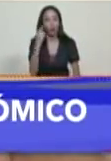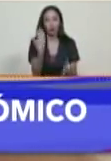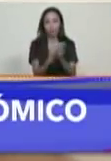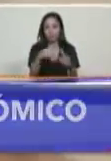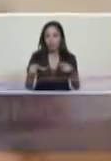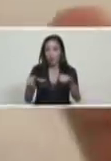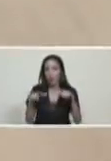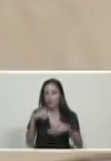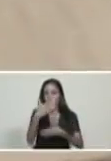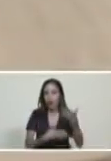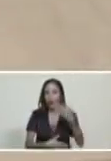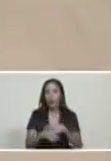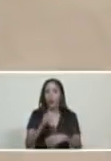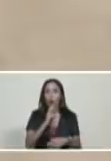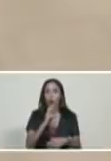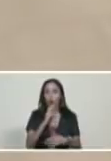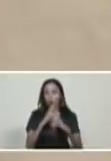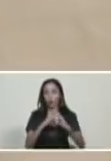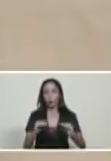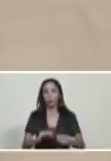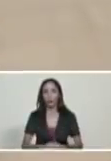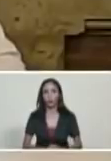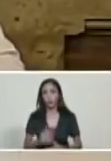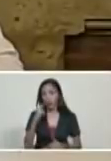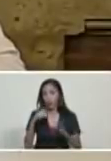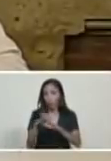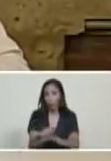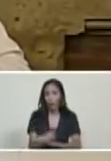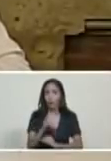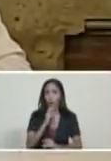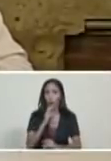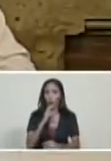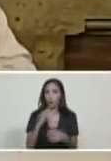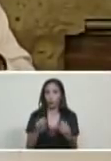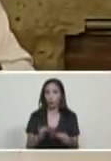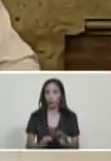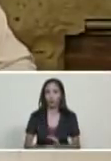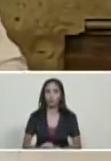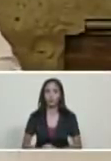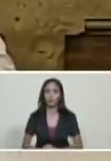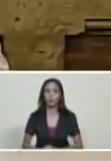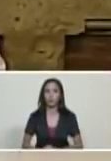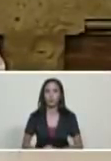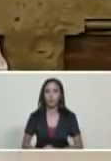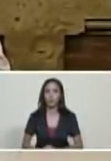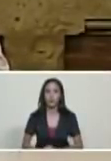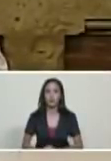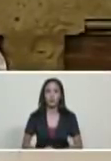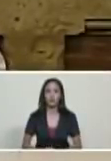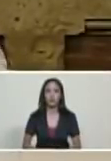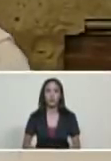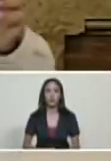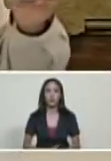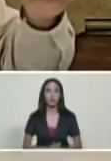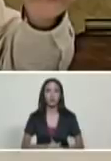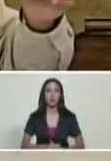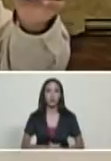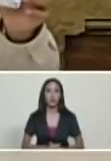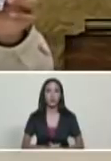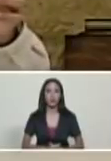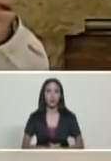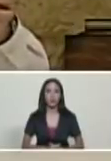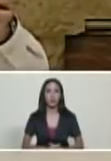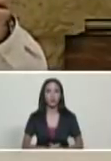oro, bueno, que están expandiéndose, ya se puede hacer a través de el sistema patria y se puede hacer a través de la internet,